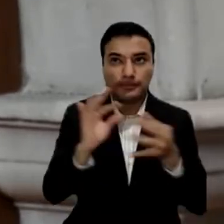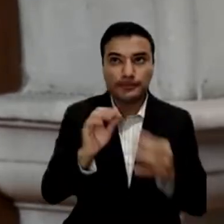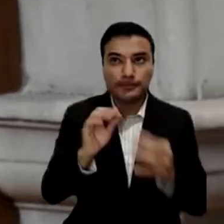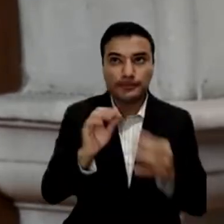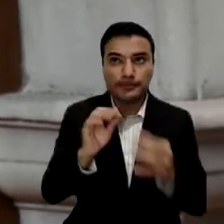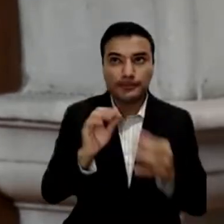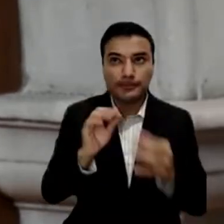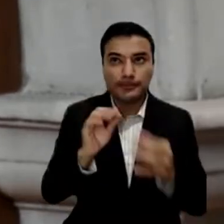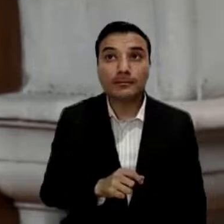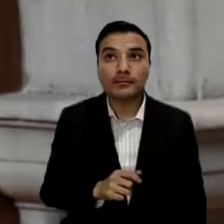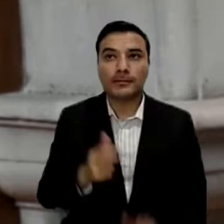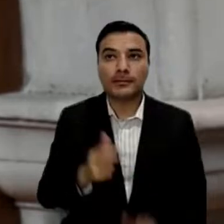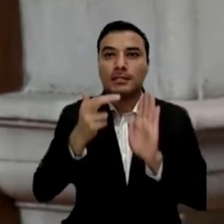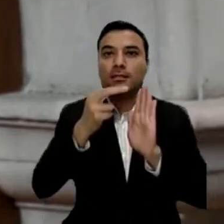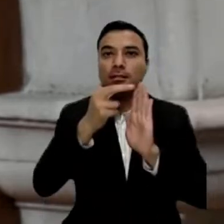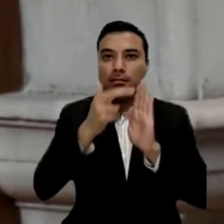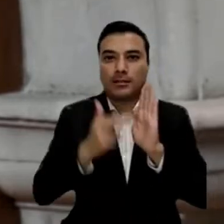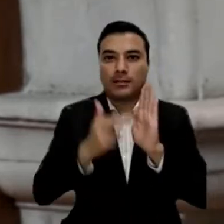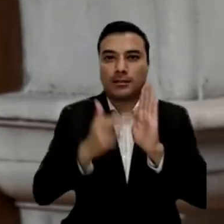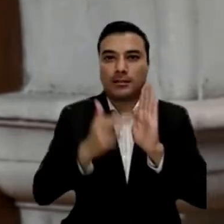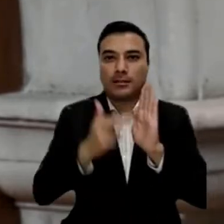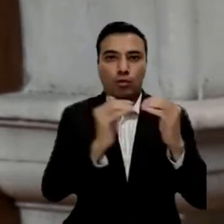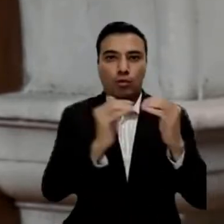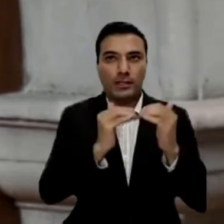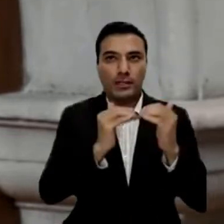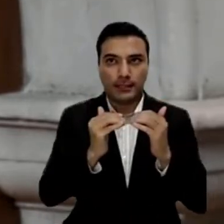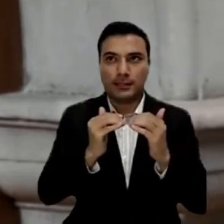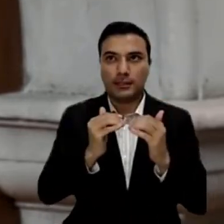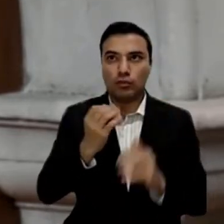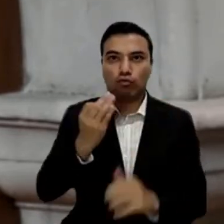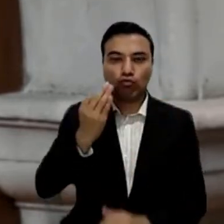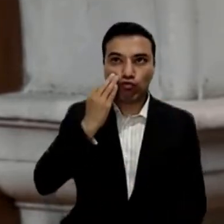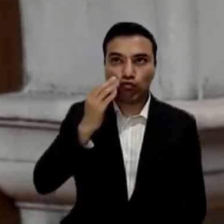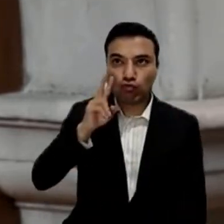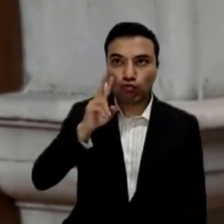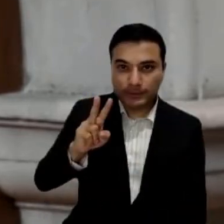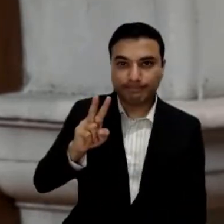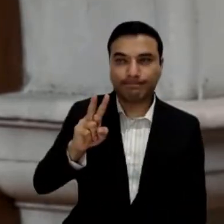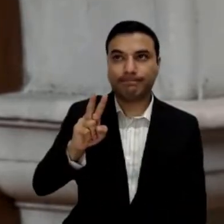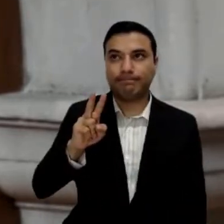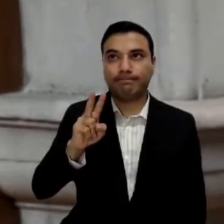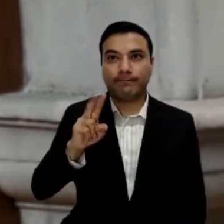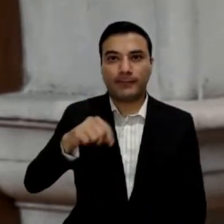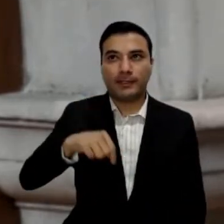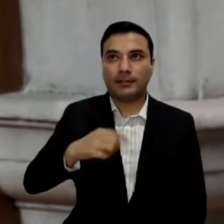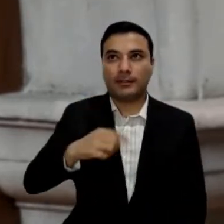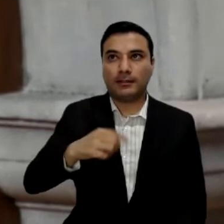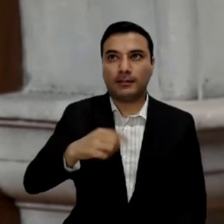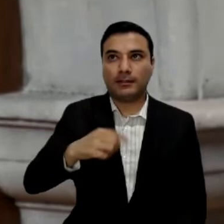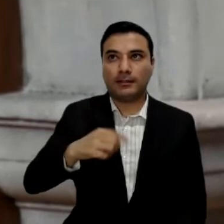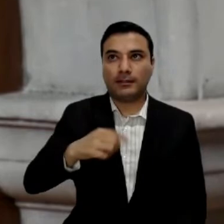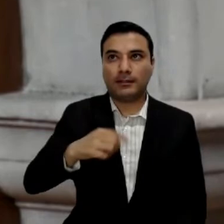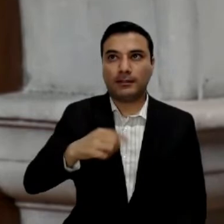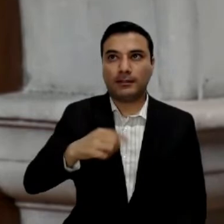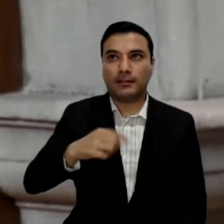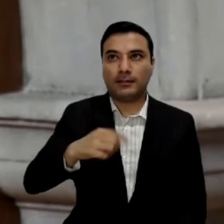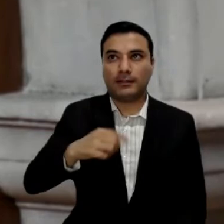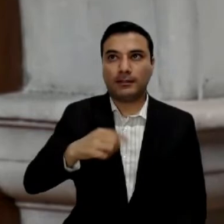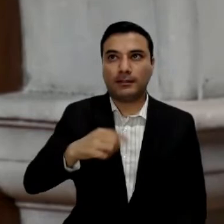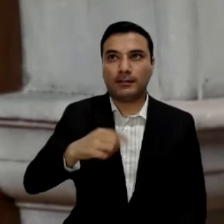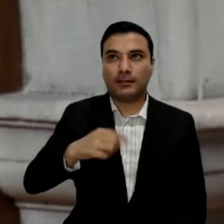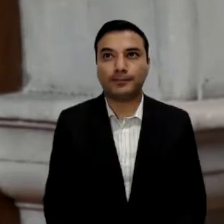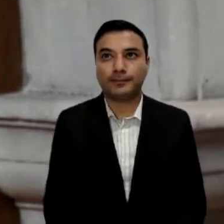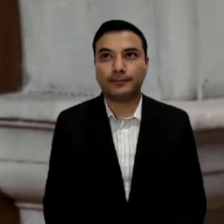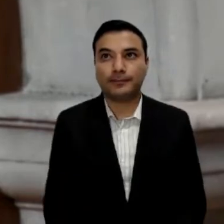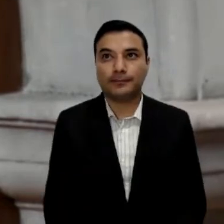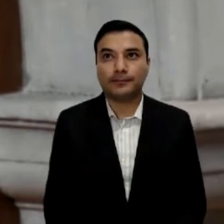principios democráticos de transparencia y de rendición de cuentas en nuestra entidad. Porque cuando se presenta